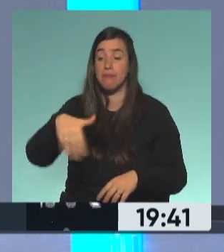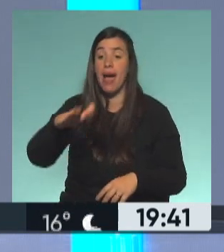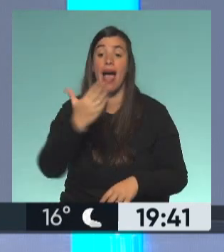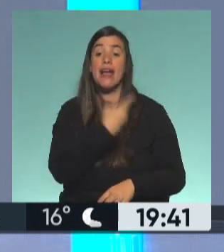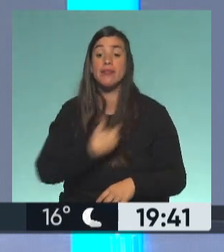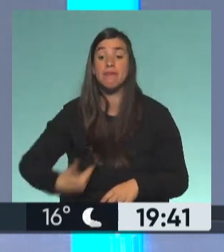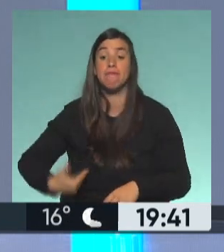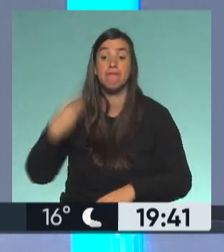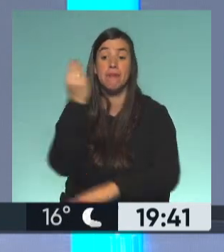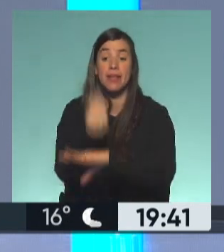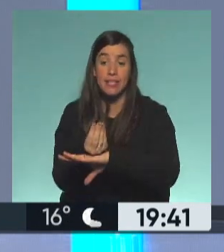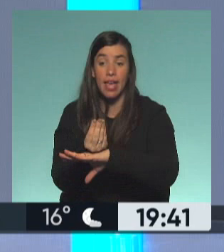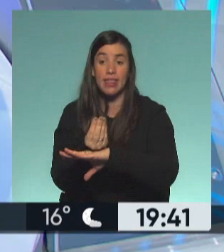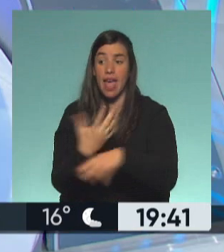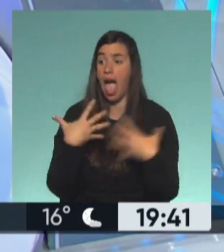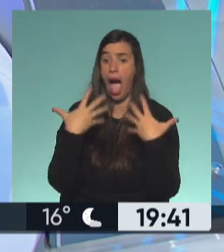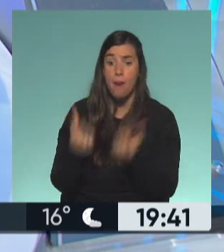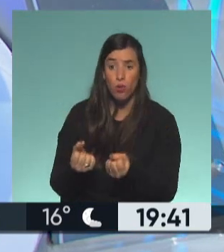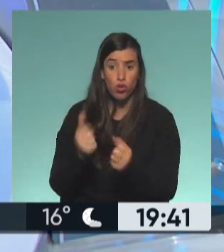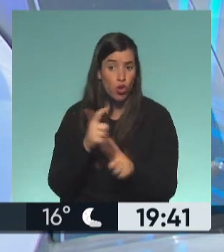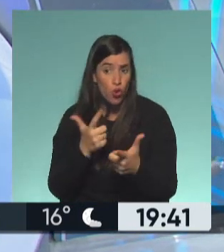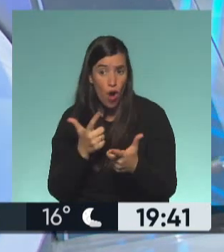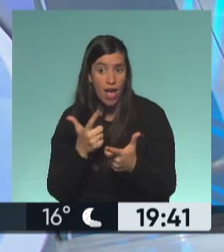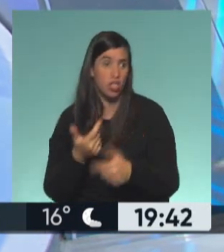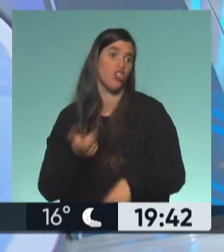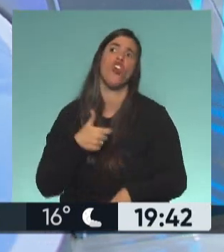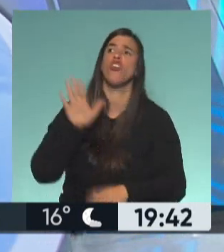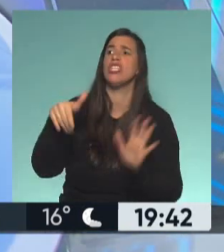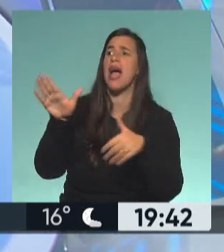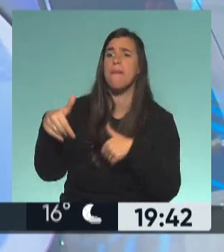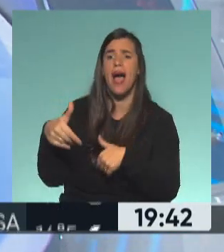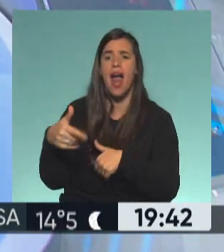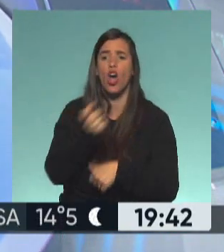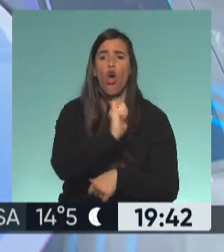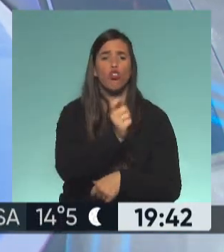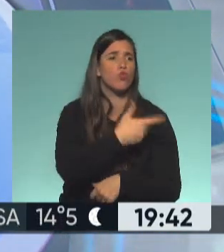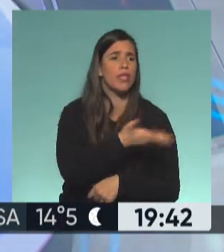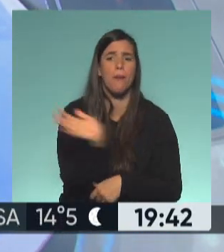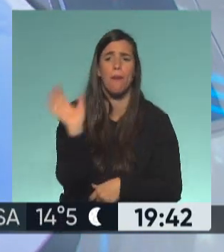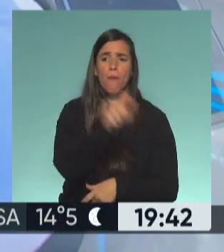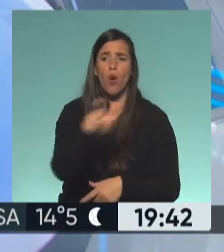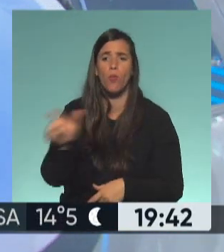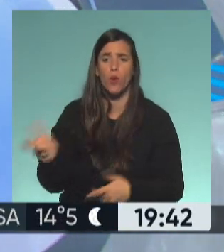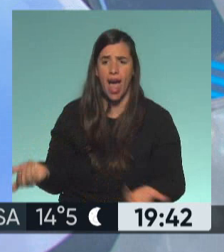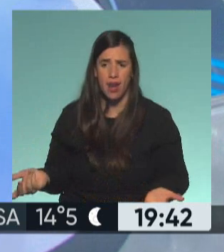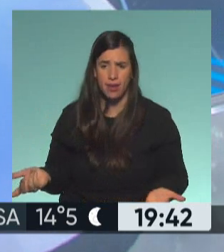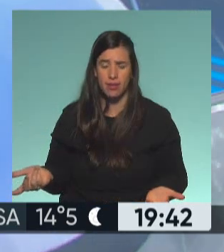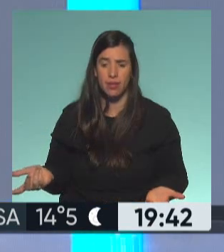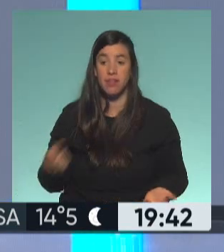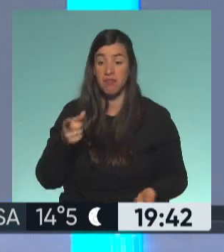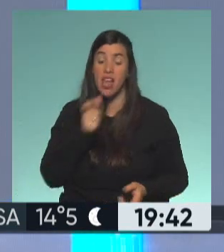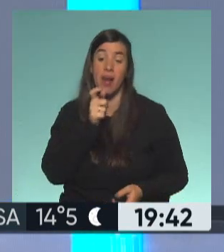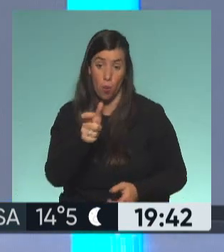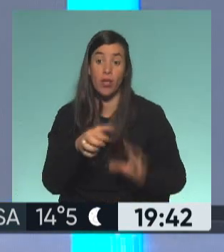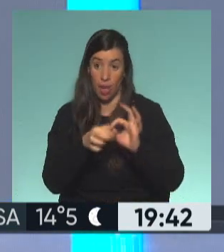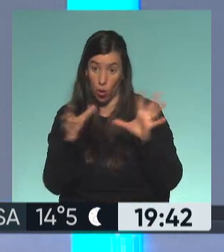ningún apoyo parlamentario, ¿cómo va a ser? Y él decía, voy a llamar una consulta popular. Es una respuesta muy democrática, pero uno